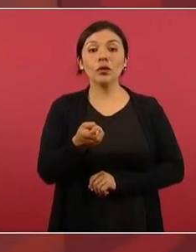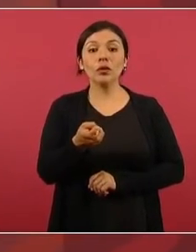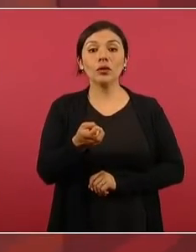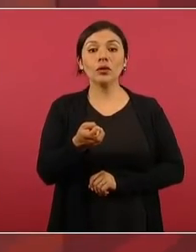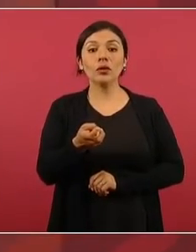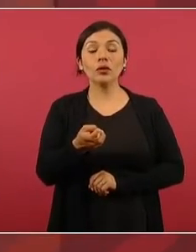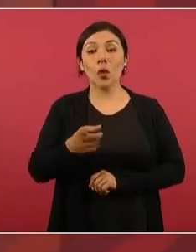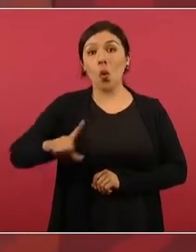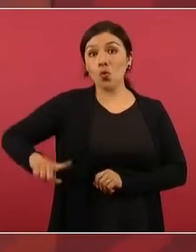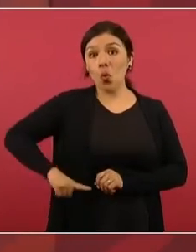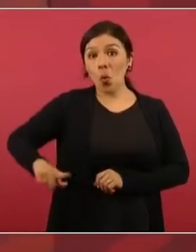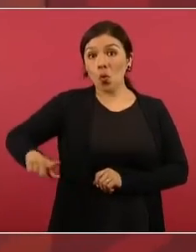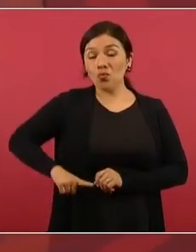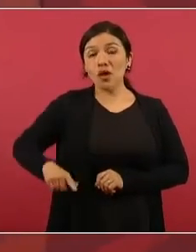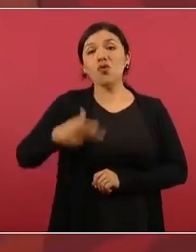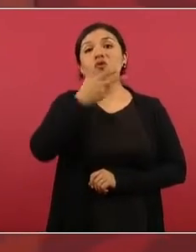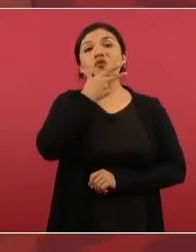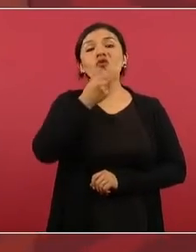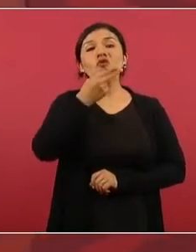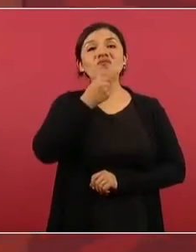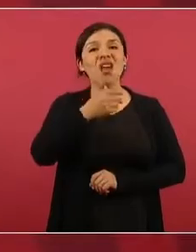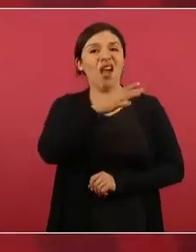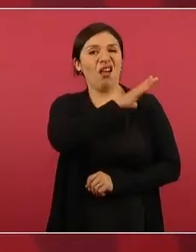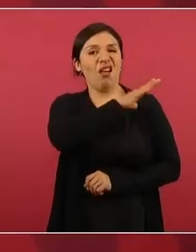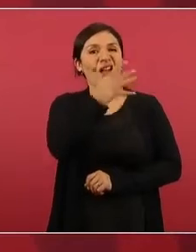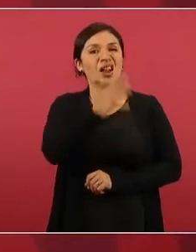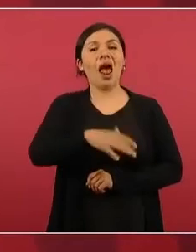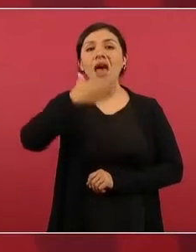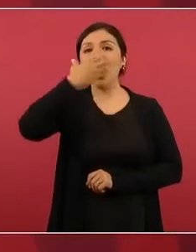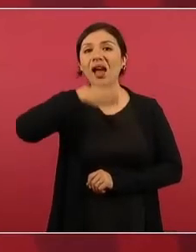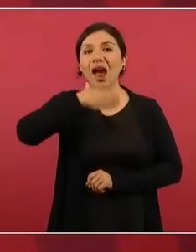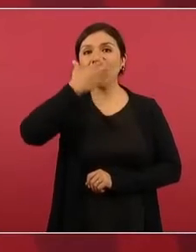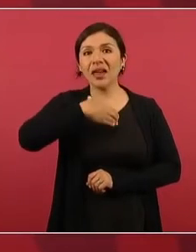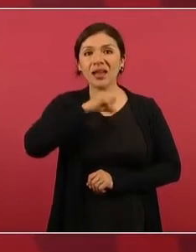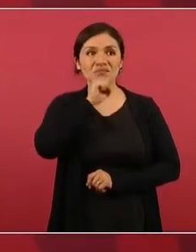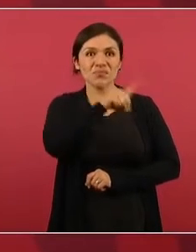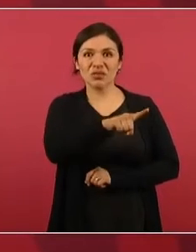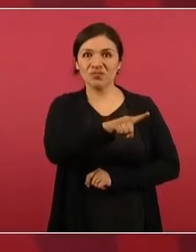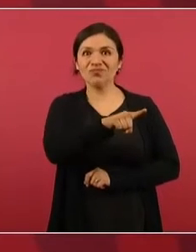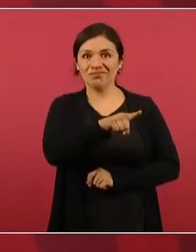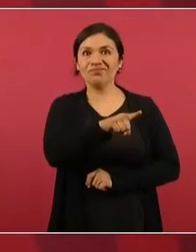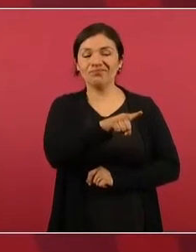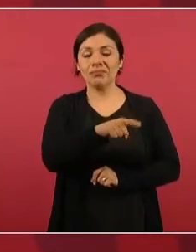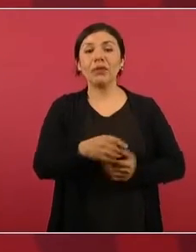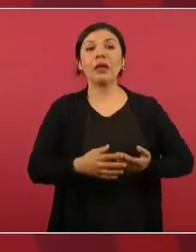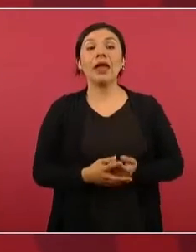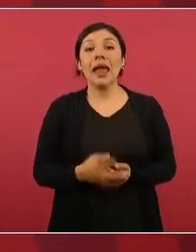es el gobierno del general Cárdenas y ese partido